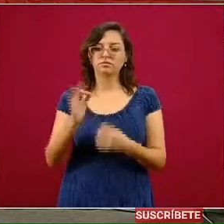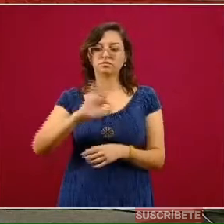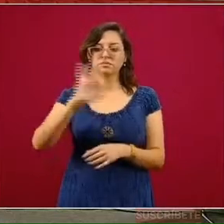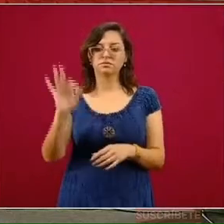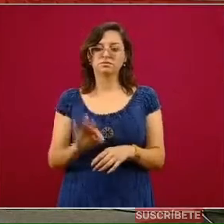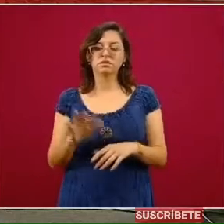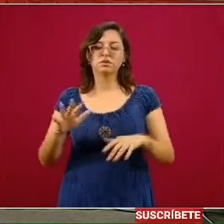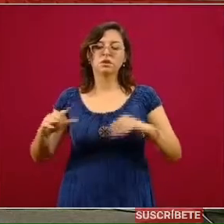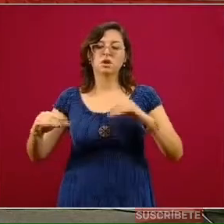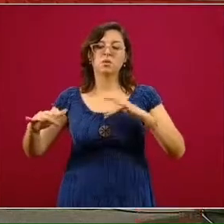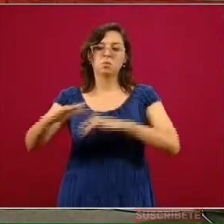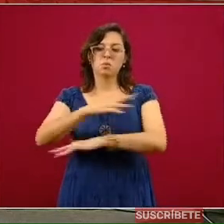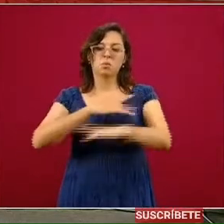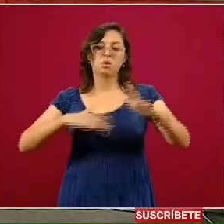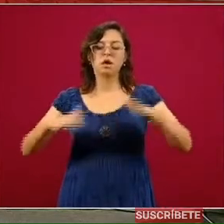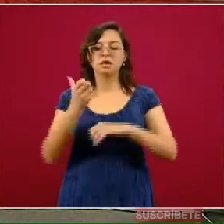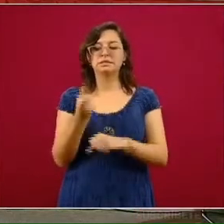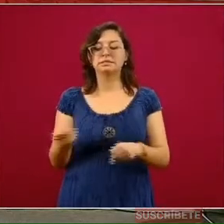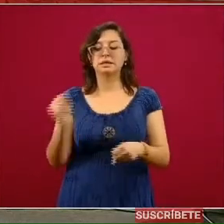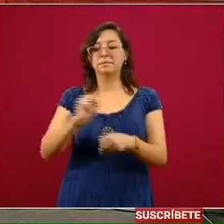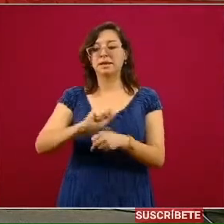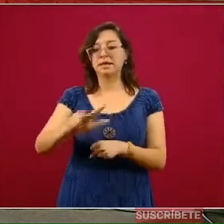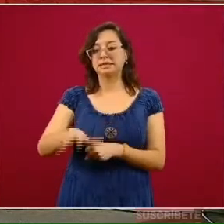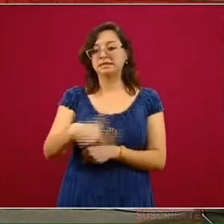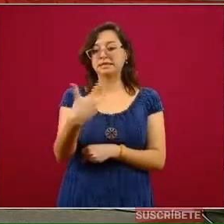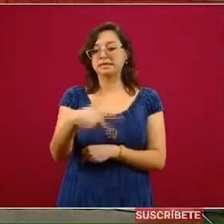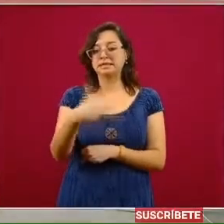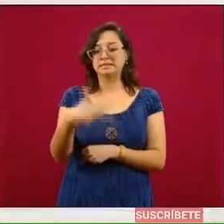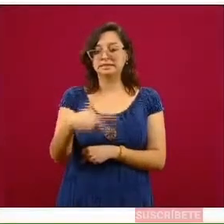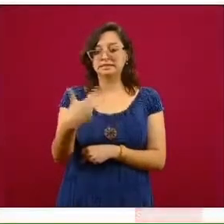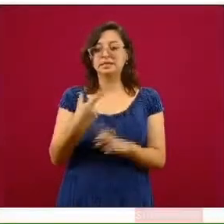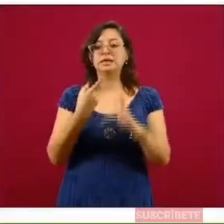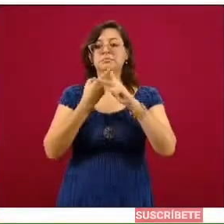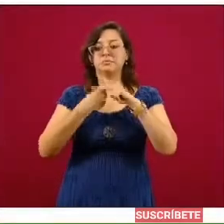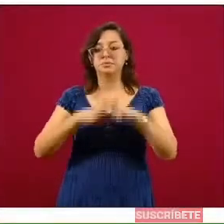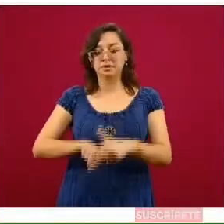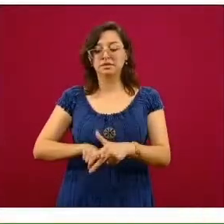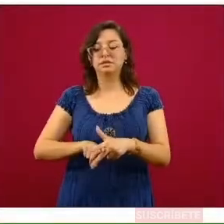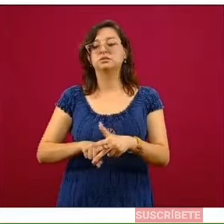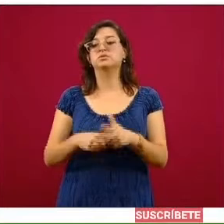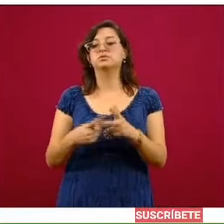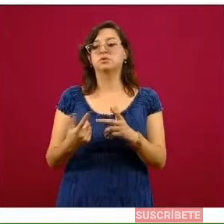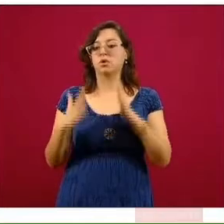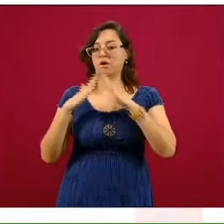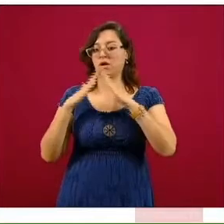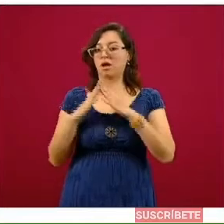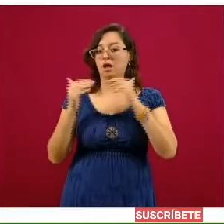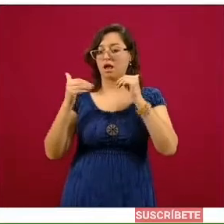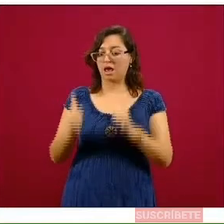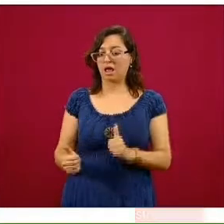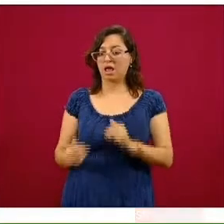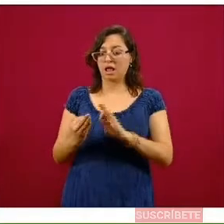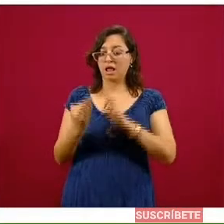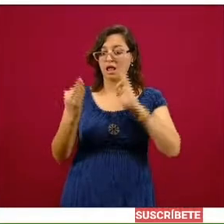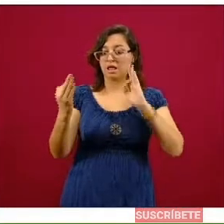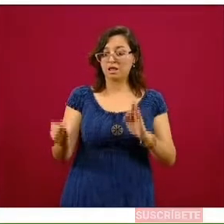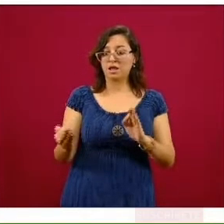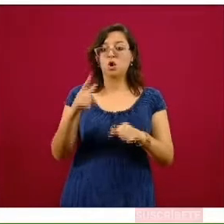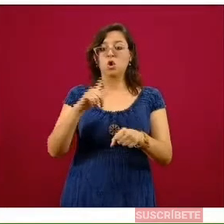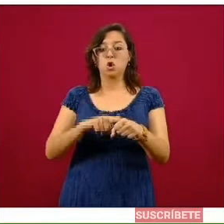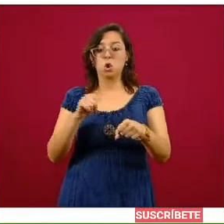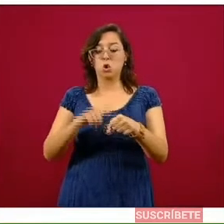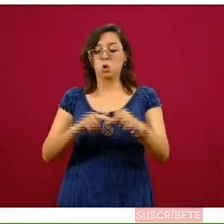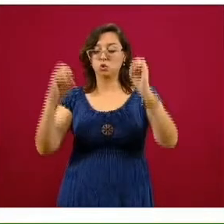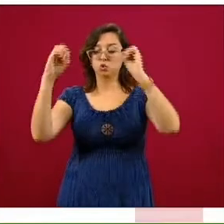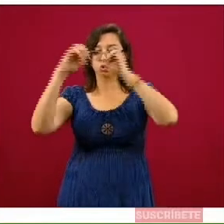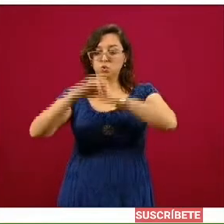de cambio de movilidad. La semana 13 es precisamente la semana en la que inicia la Jornada Nacional de Sana Distancia. Mientras más intenso el color, quiere